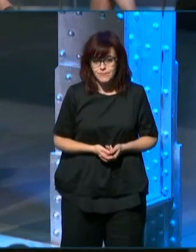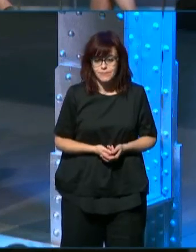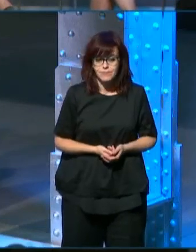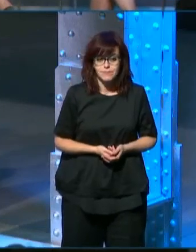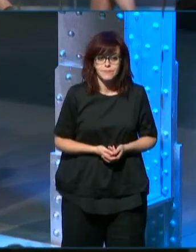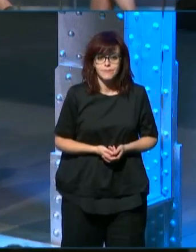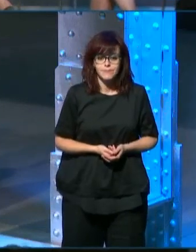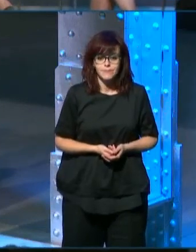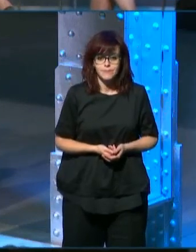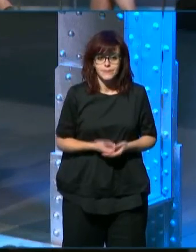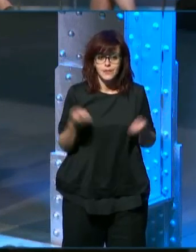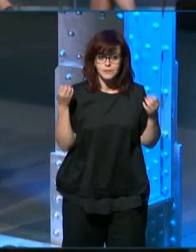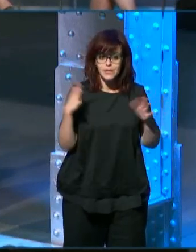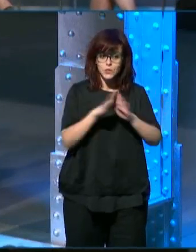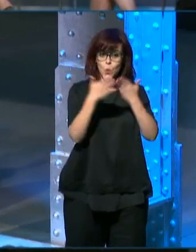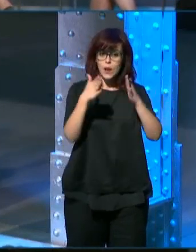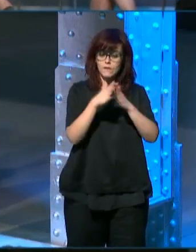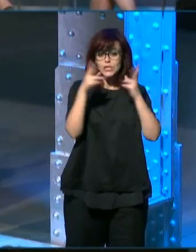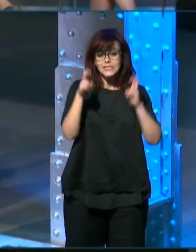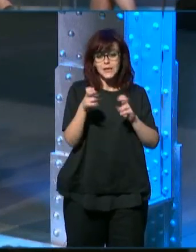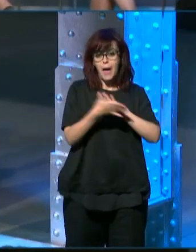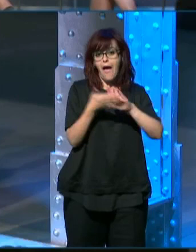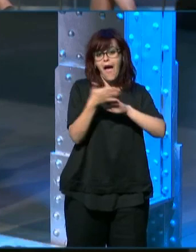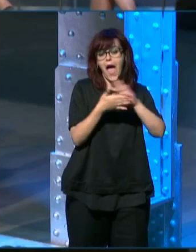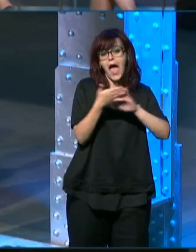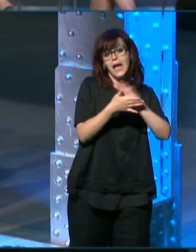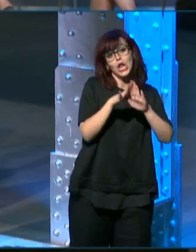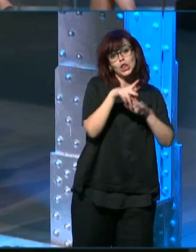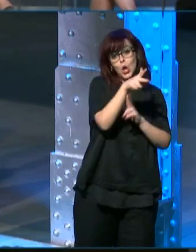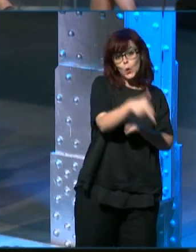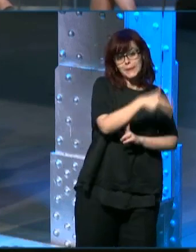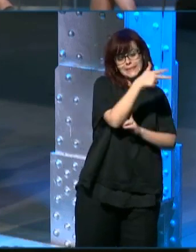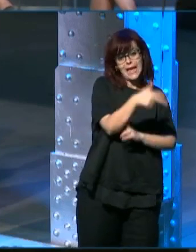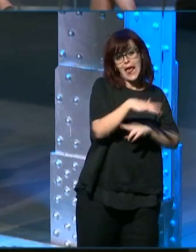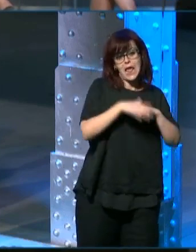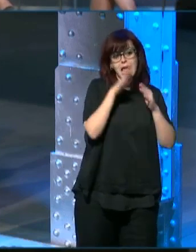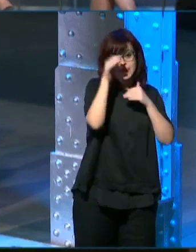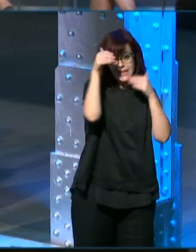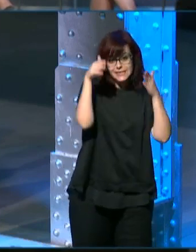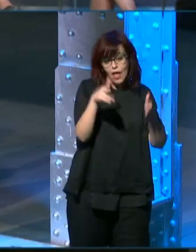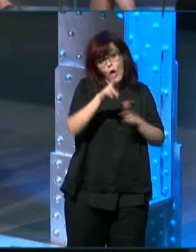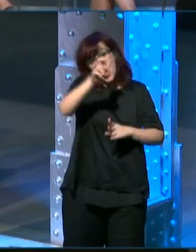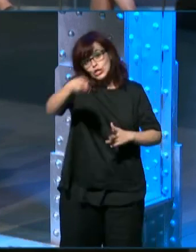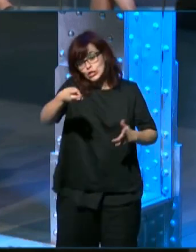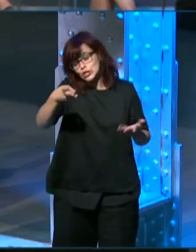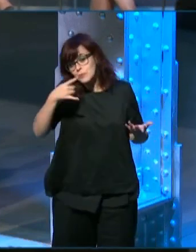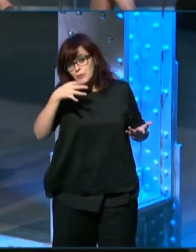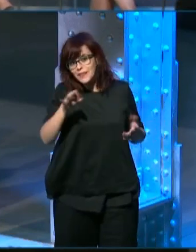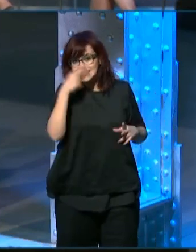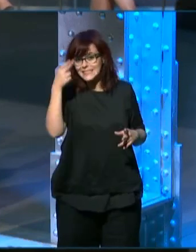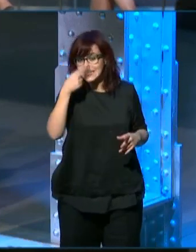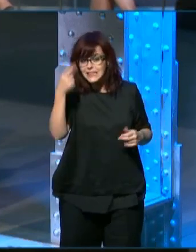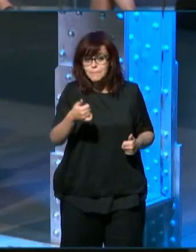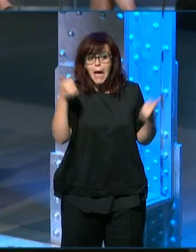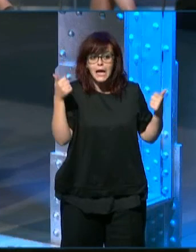realismo. Me alegro de que esa parte no haya entrado en el documental y nos hayamos centrado en esta otra, quizá más